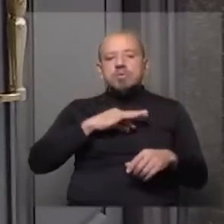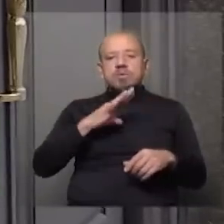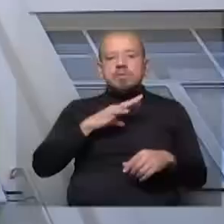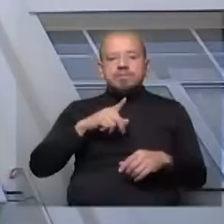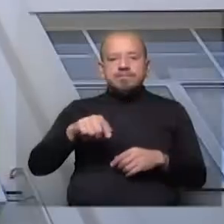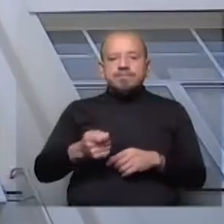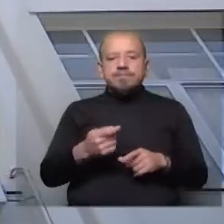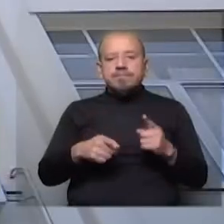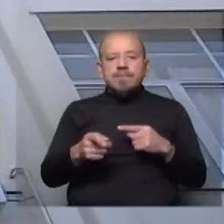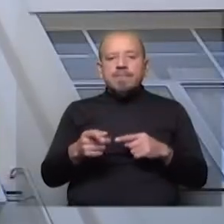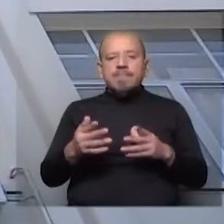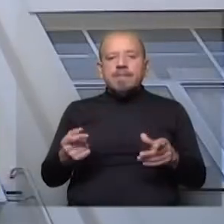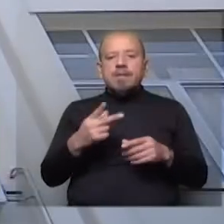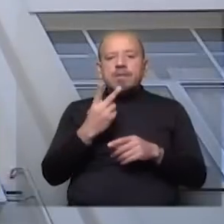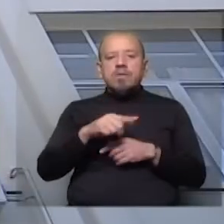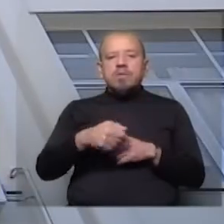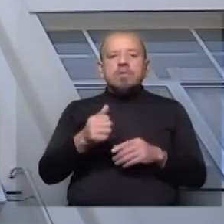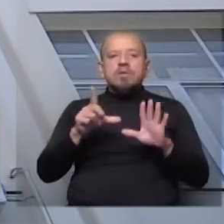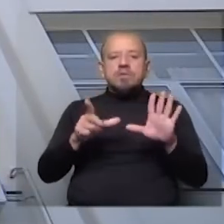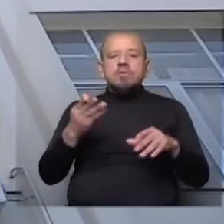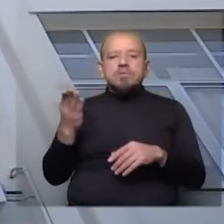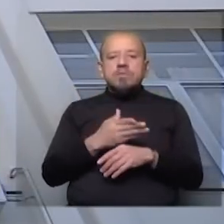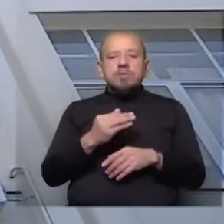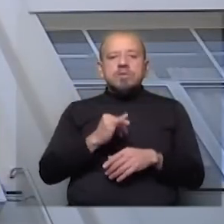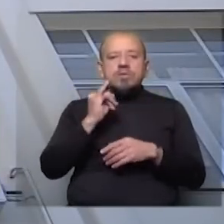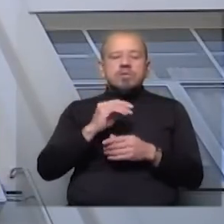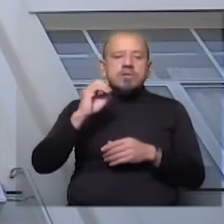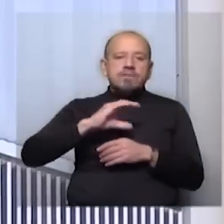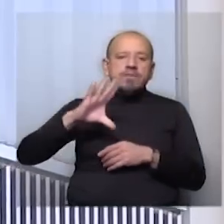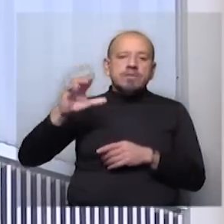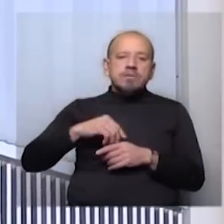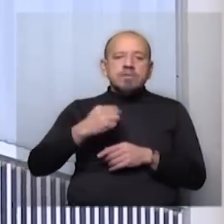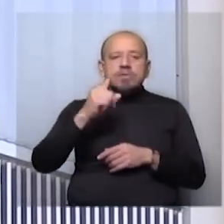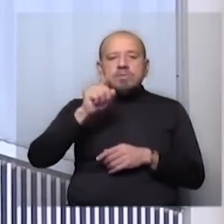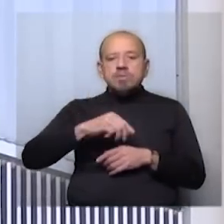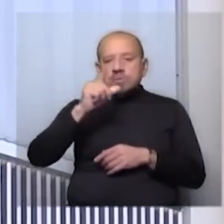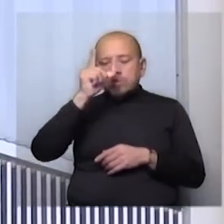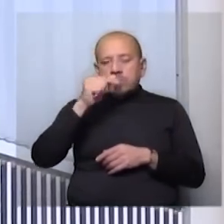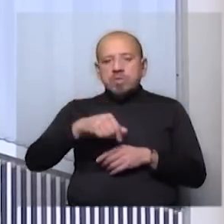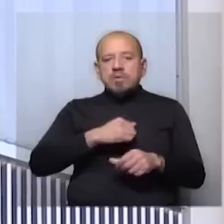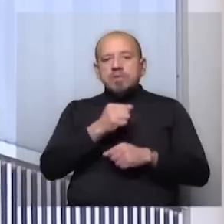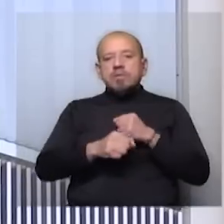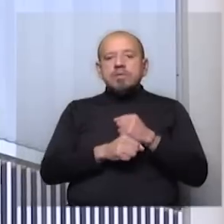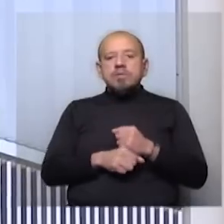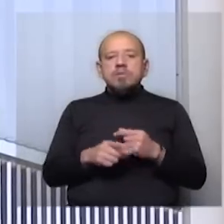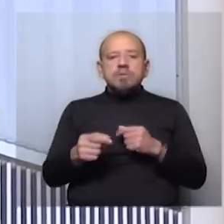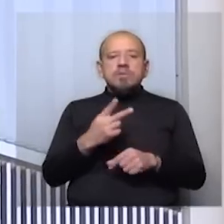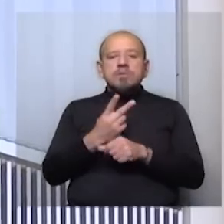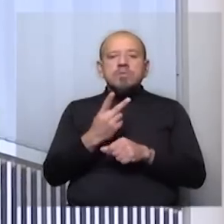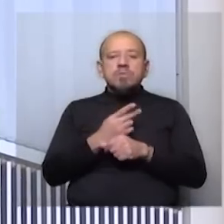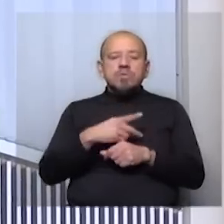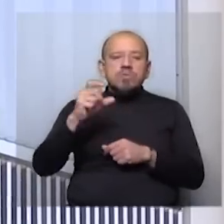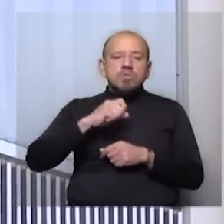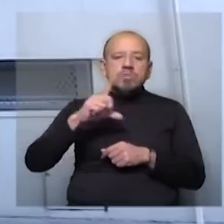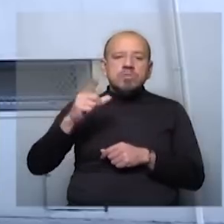ajuste retroactivo de un 2,7 por de inflación proyectada al primero de julio de este año y que el segundo aumento